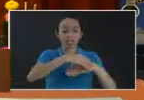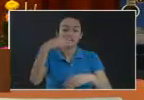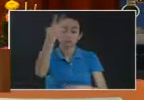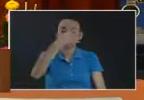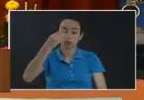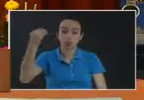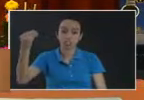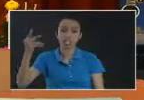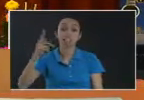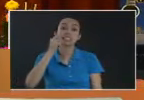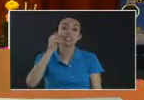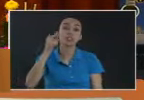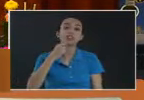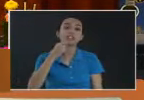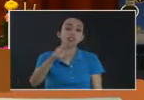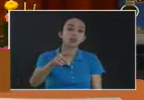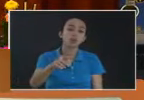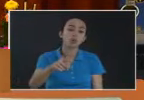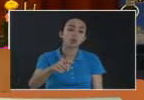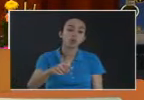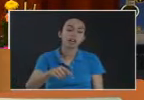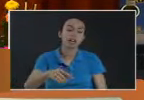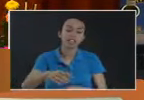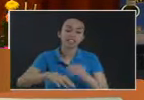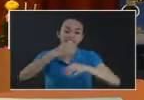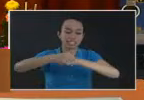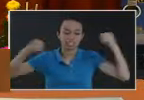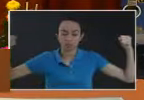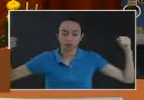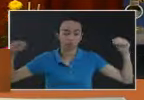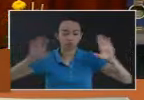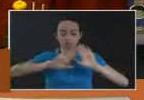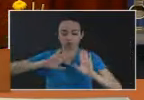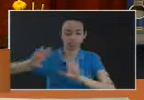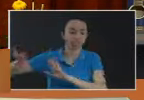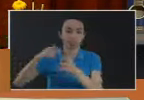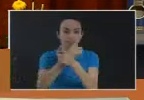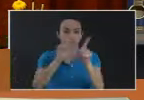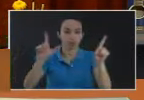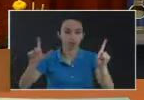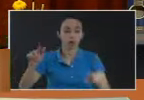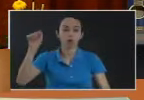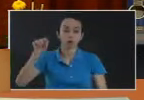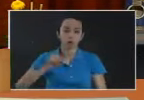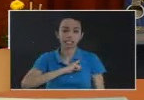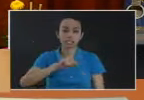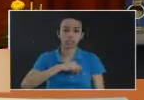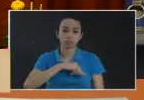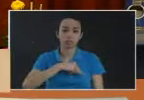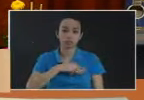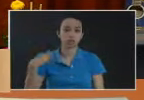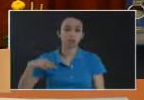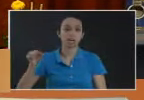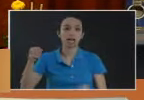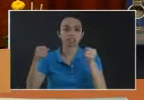dijo a los siervos que estaban ahí: desátenlo. Hoy para eso están los ministros, para desatarte en el nombre